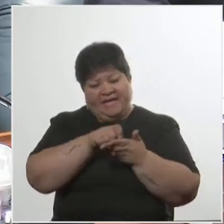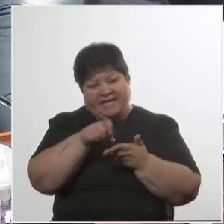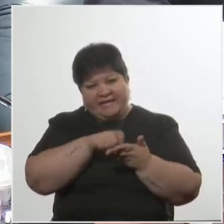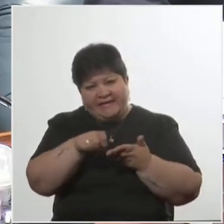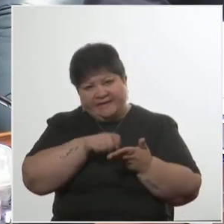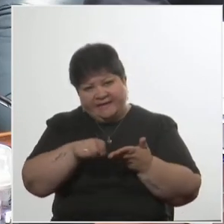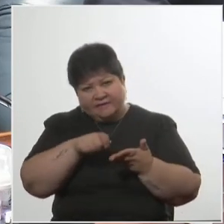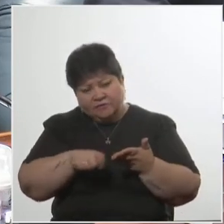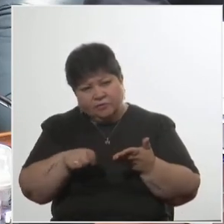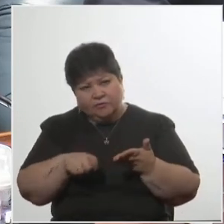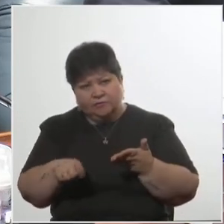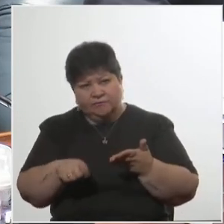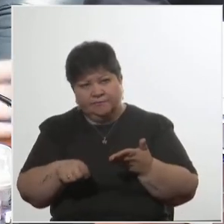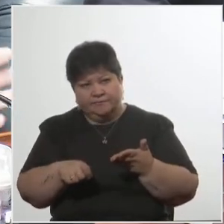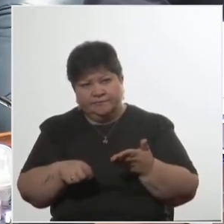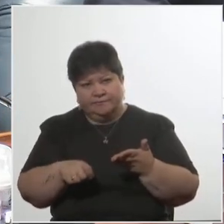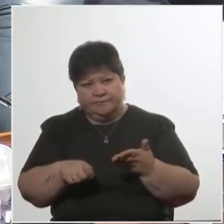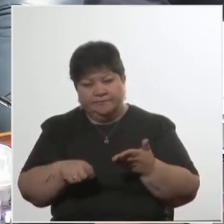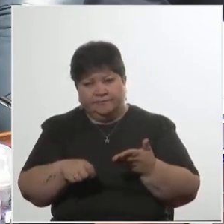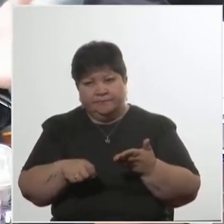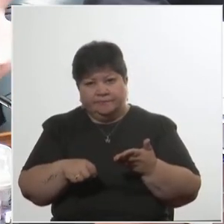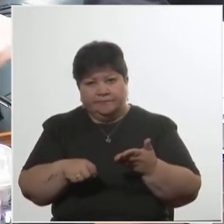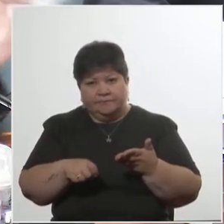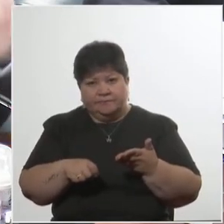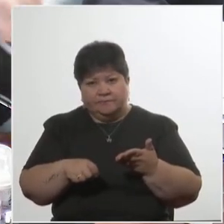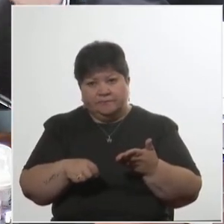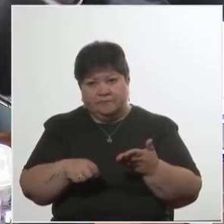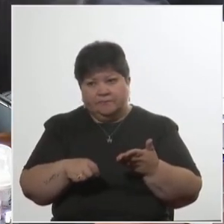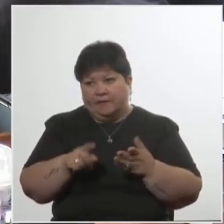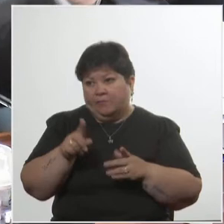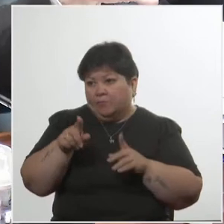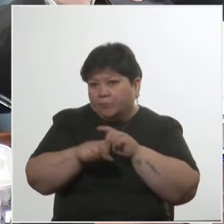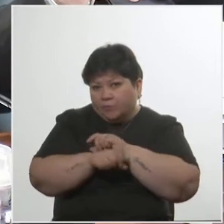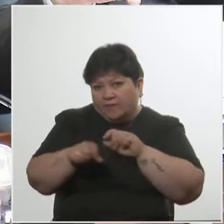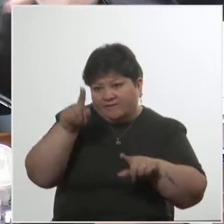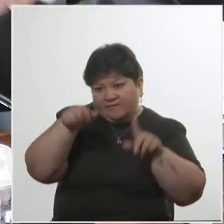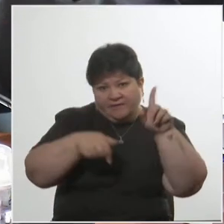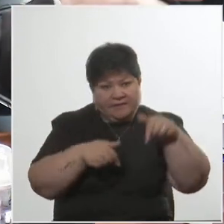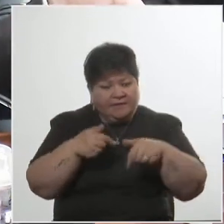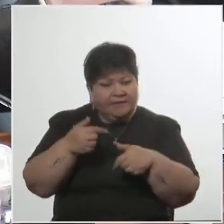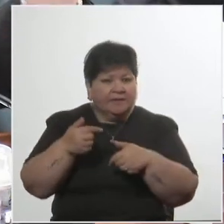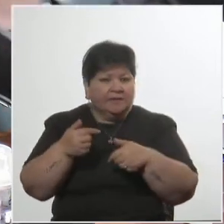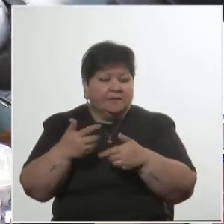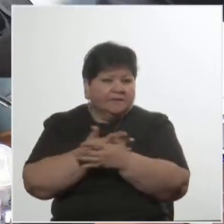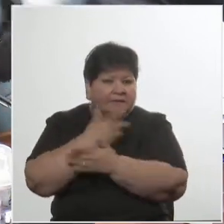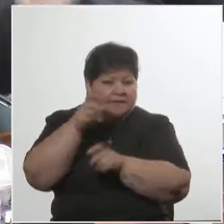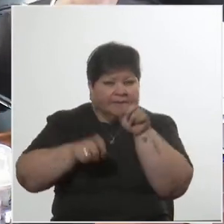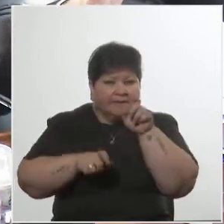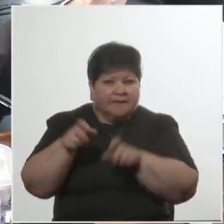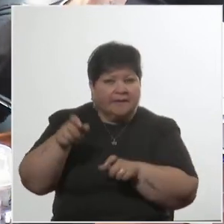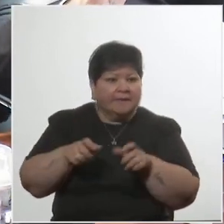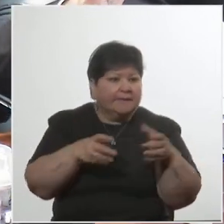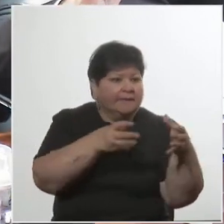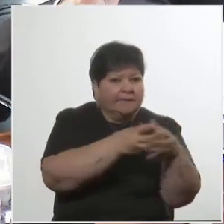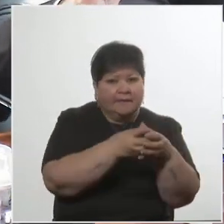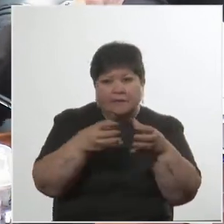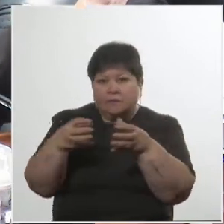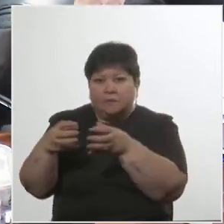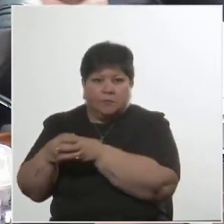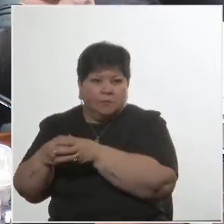abriendo esto a víctimas o potenciales Víctimas de grupos civiles organizados de distintos